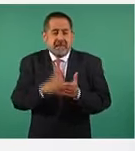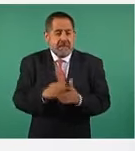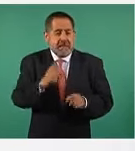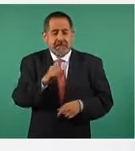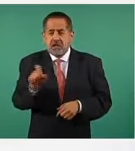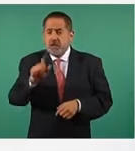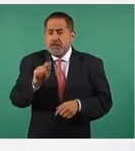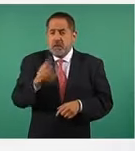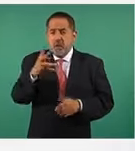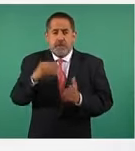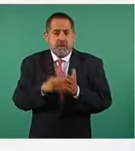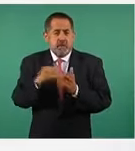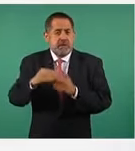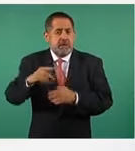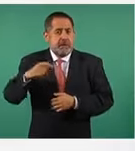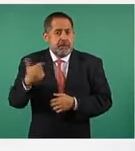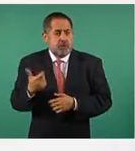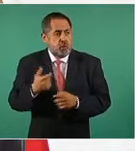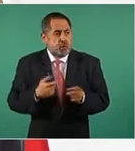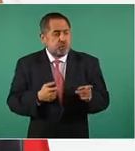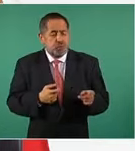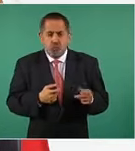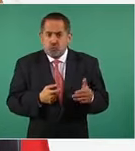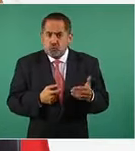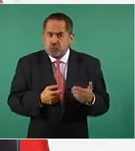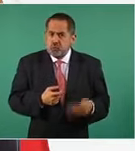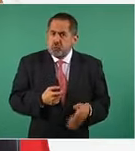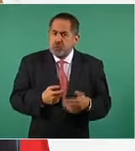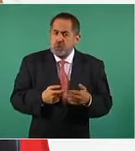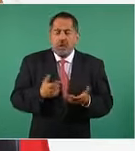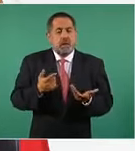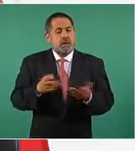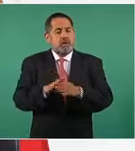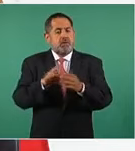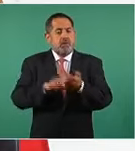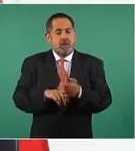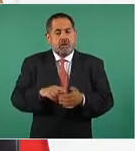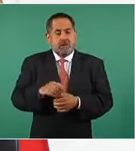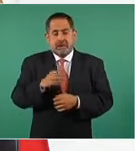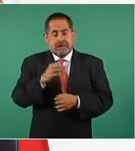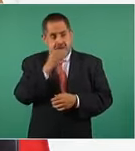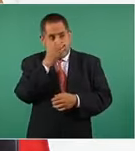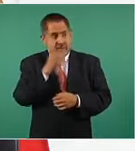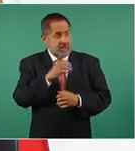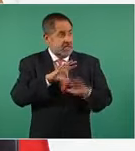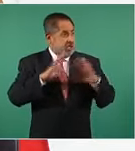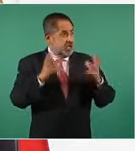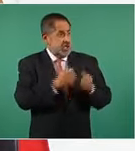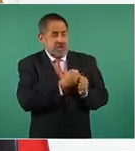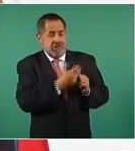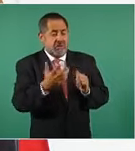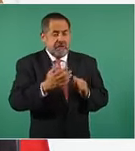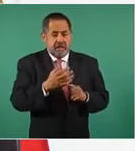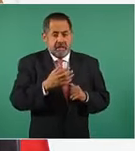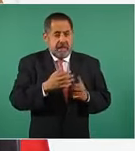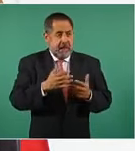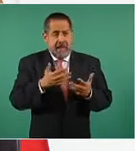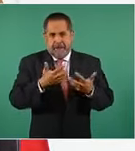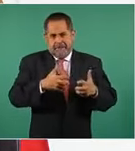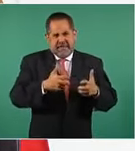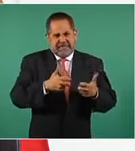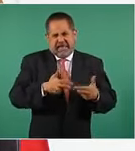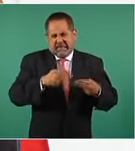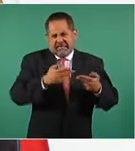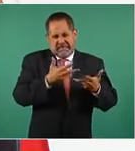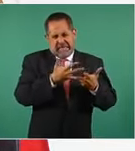174 millones de pesos y que solo 58 de esos grandes contribuyentes, grandes